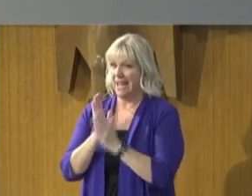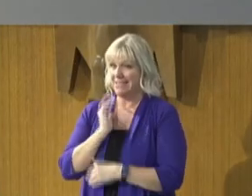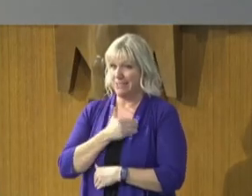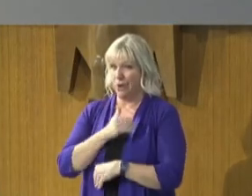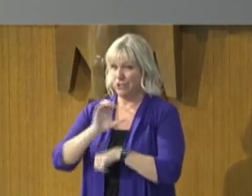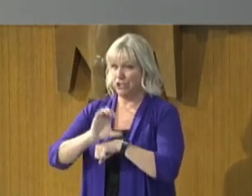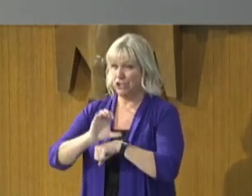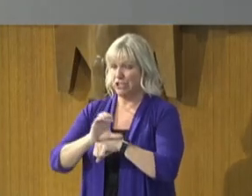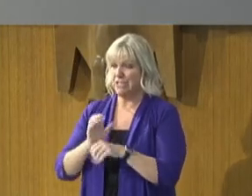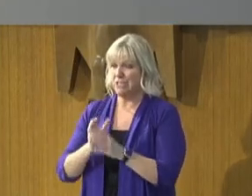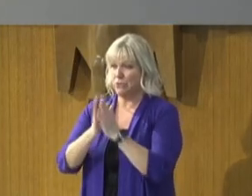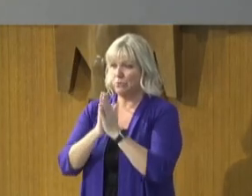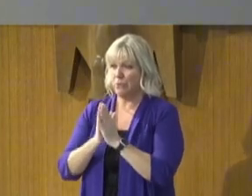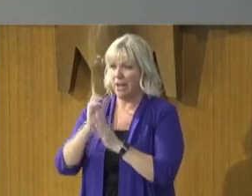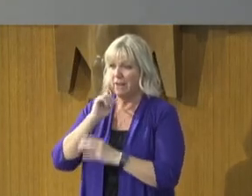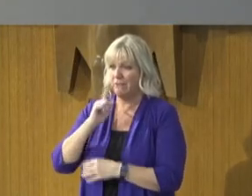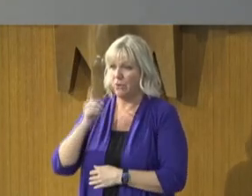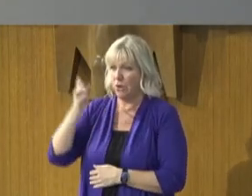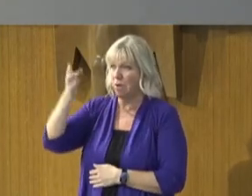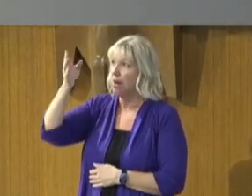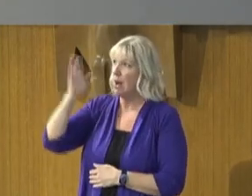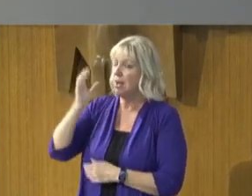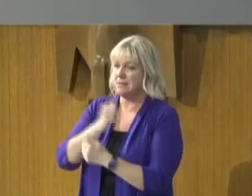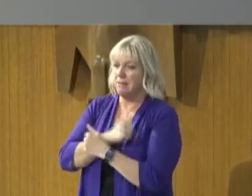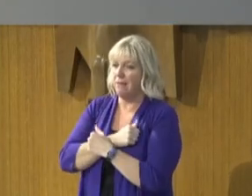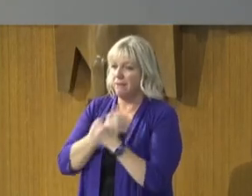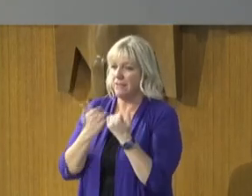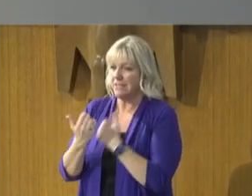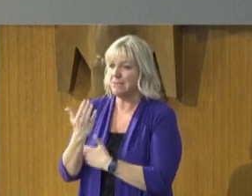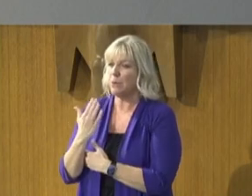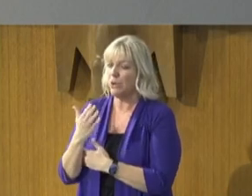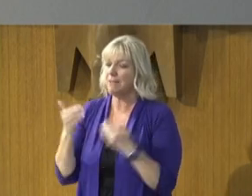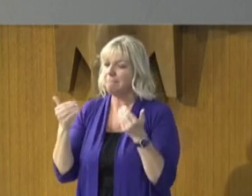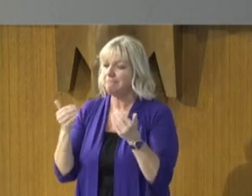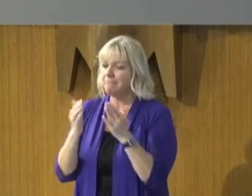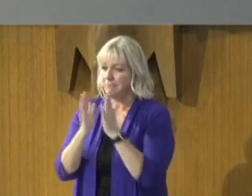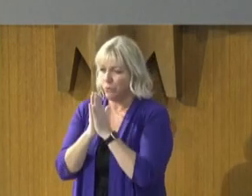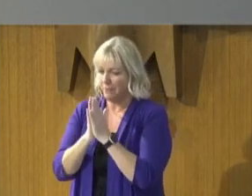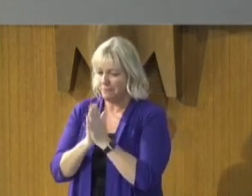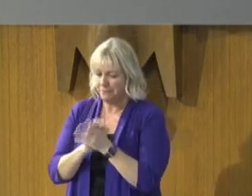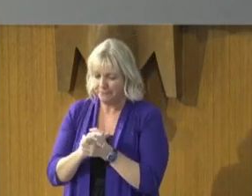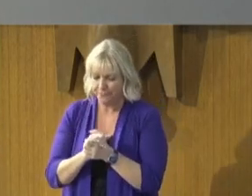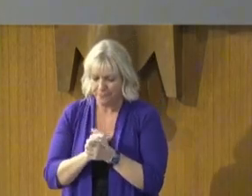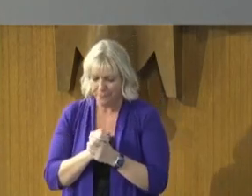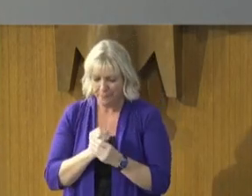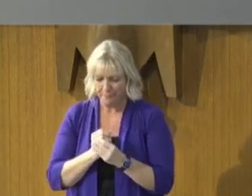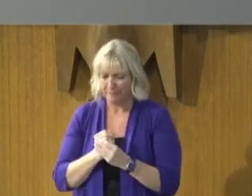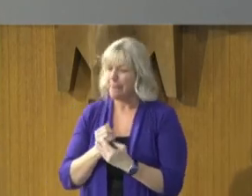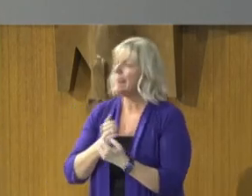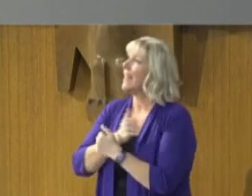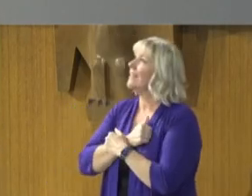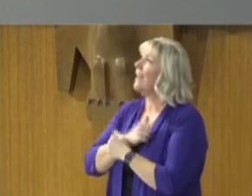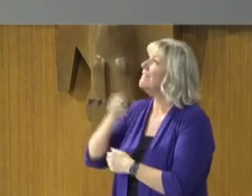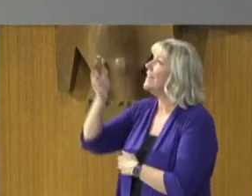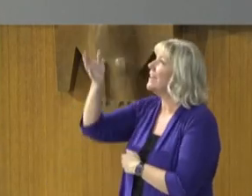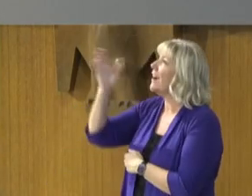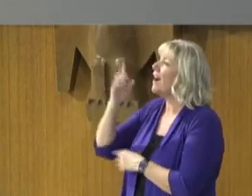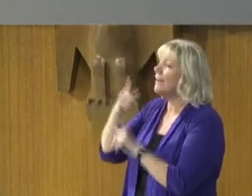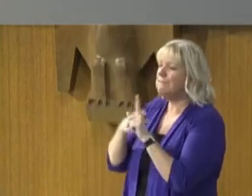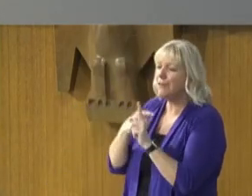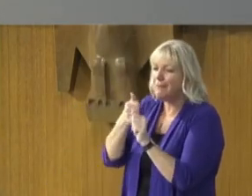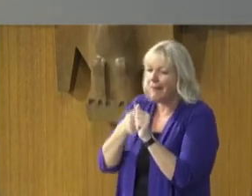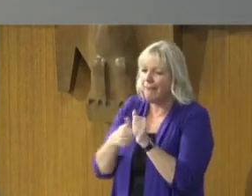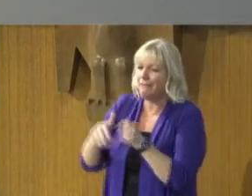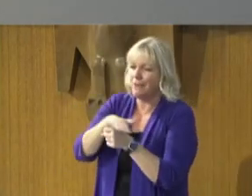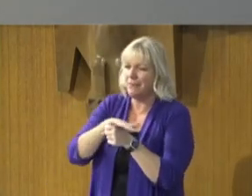for Gaza this morning, and so we will be doing that as well. Let us pray. Loving God, from every place on this